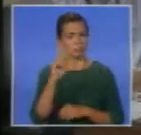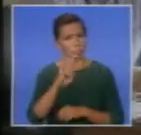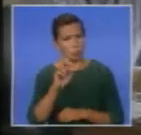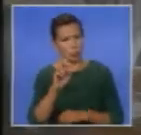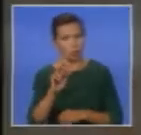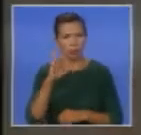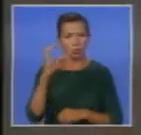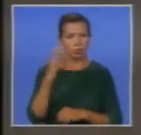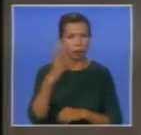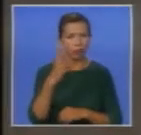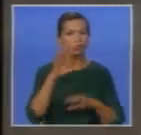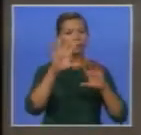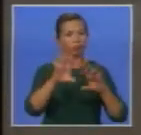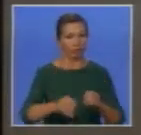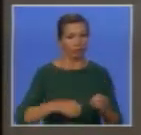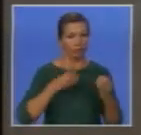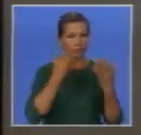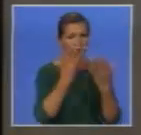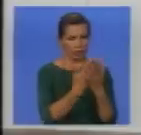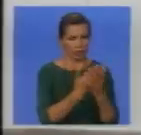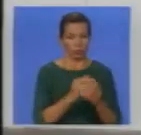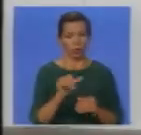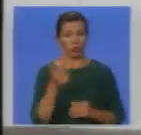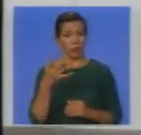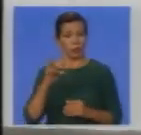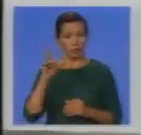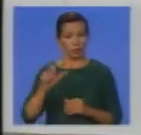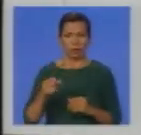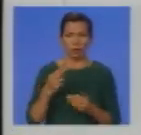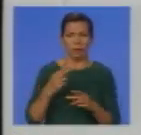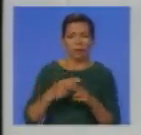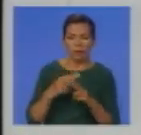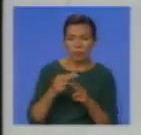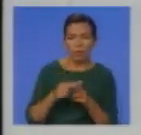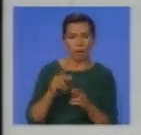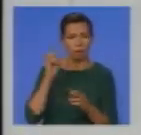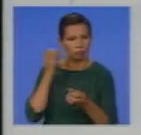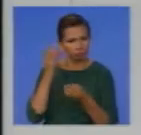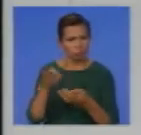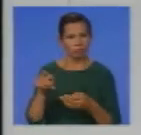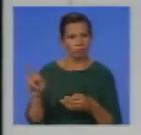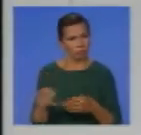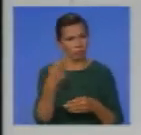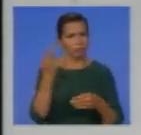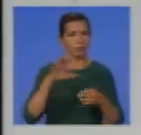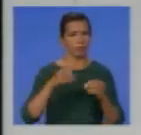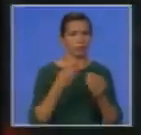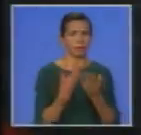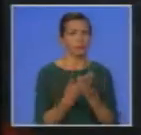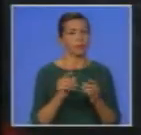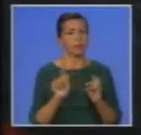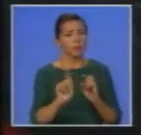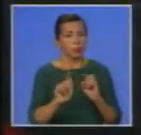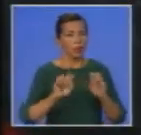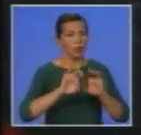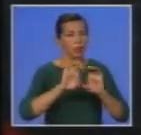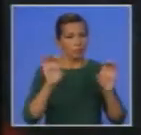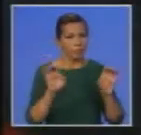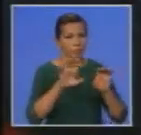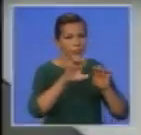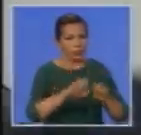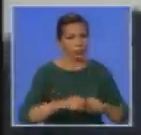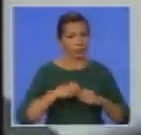se ordenó la detención de otras 17 personas. Así también, el juez de garantías penales ordenó la incautación de activos y retención